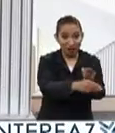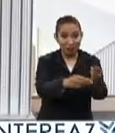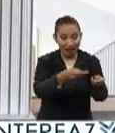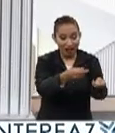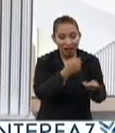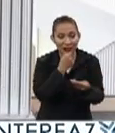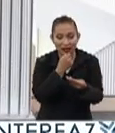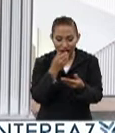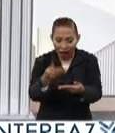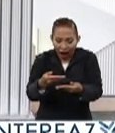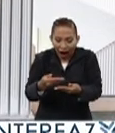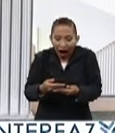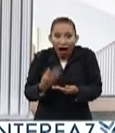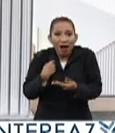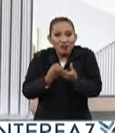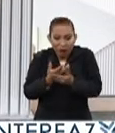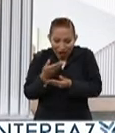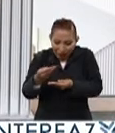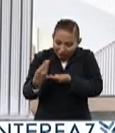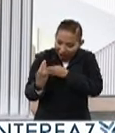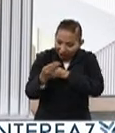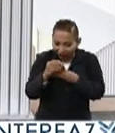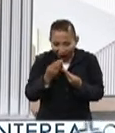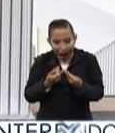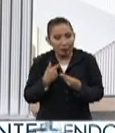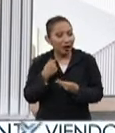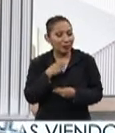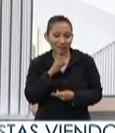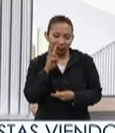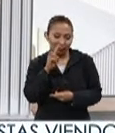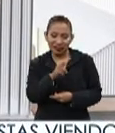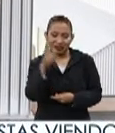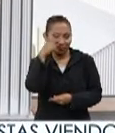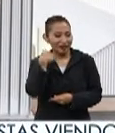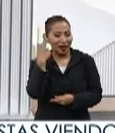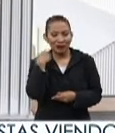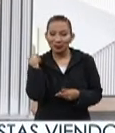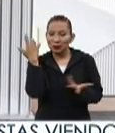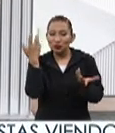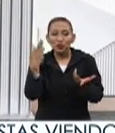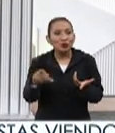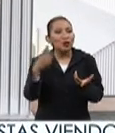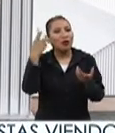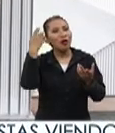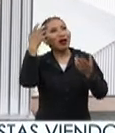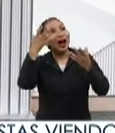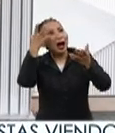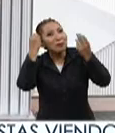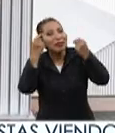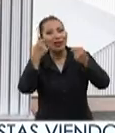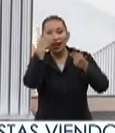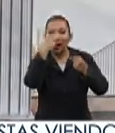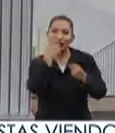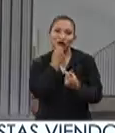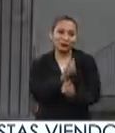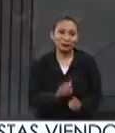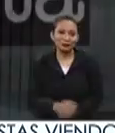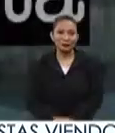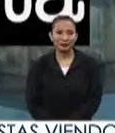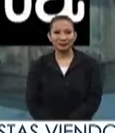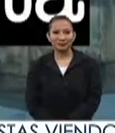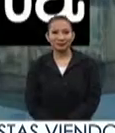eso al niño, para él es algo nuevo y para mí no hay nada mejor que eso, ver la ilusión por aprender en la cara de los niños.